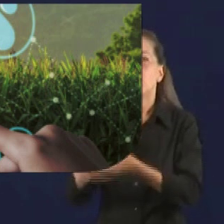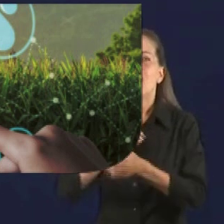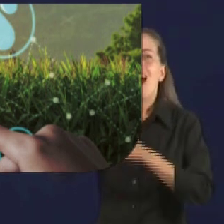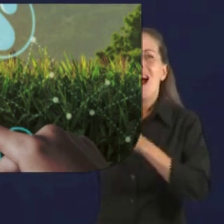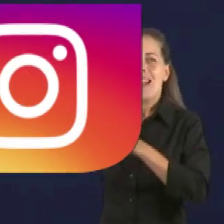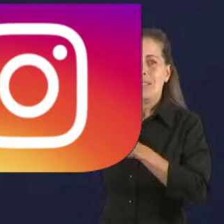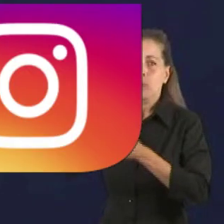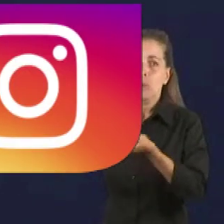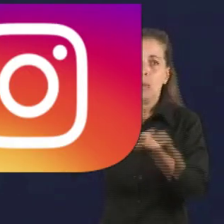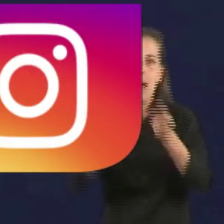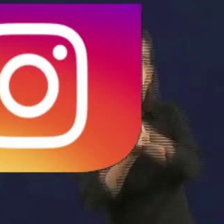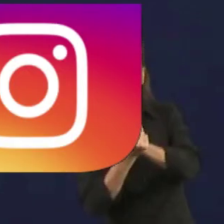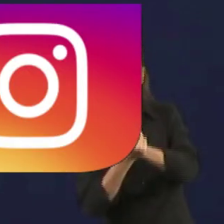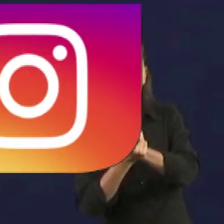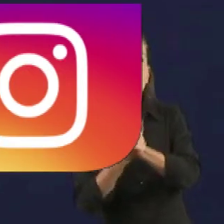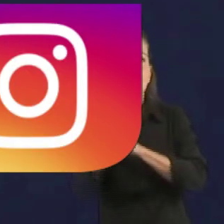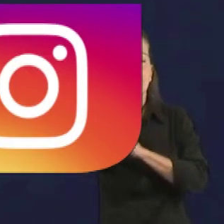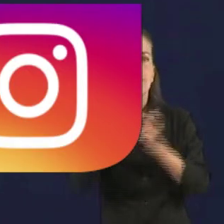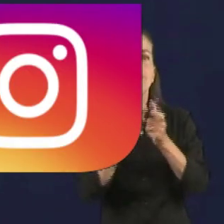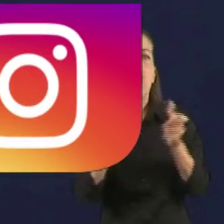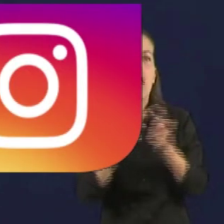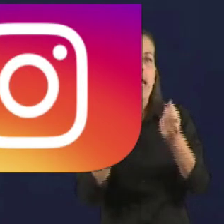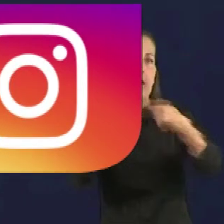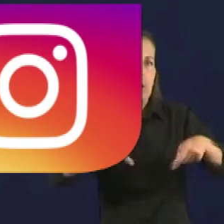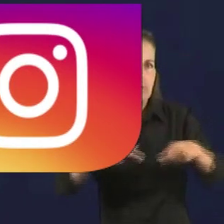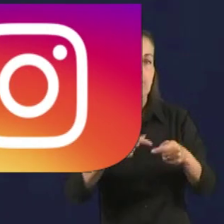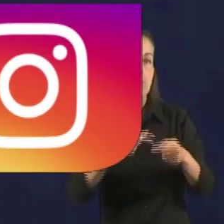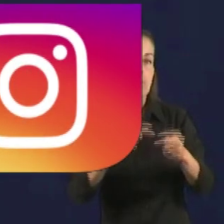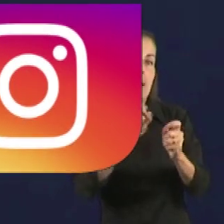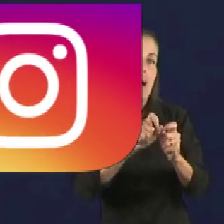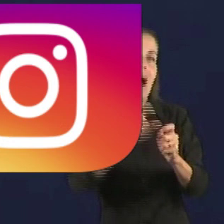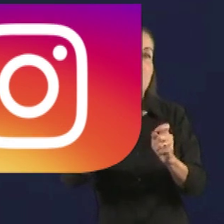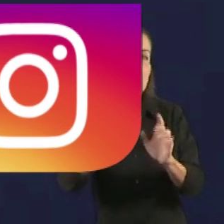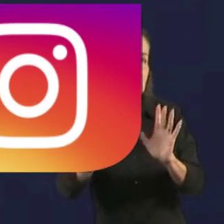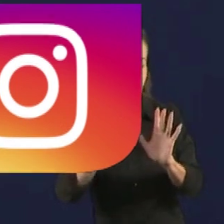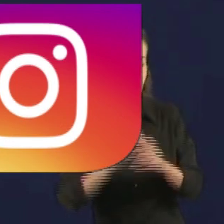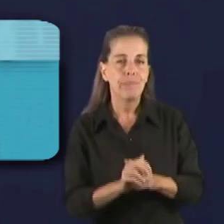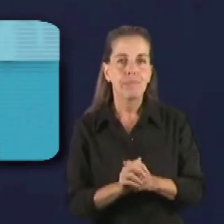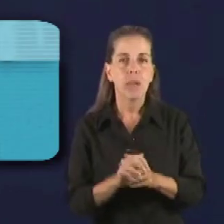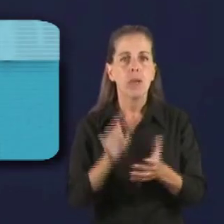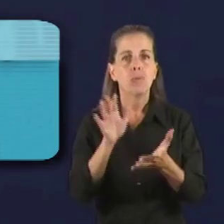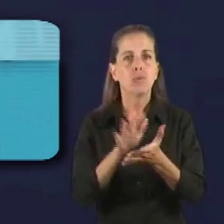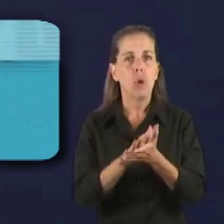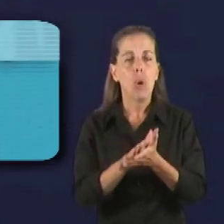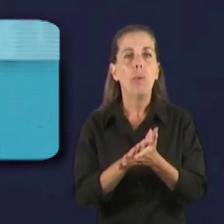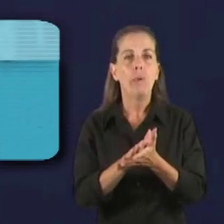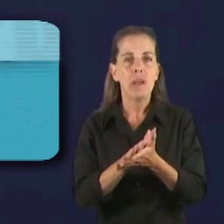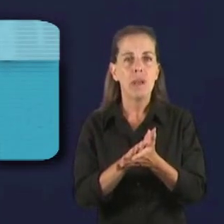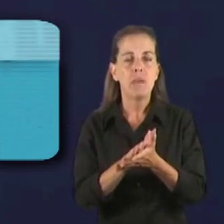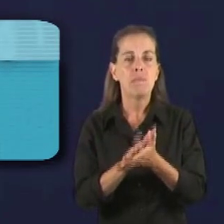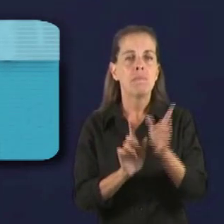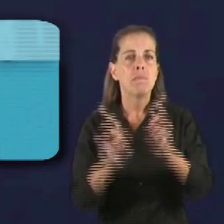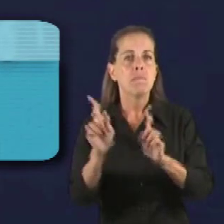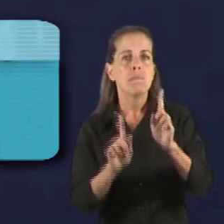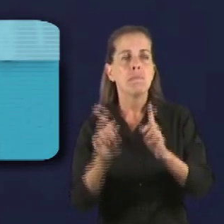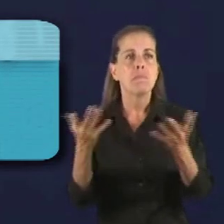el costo real del servicio. Y en cuanto a algún inconveniente